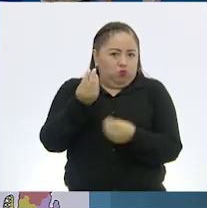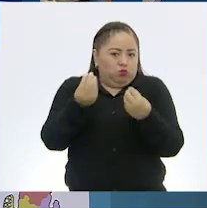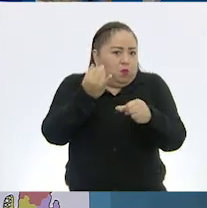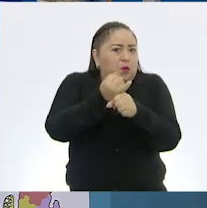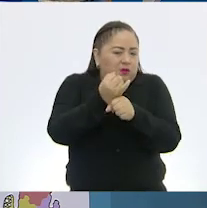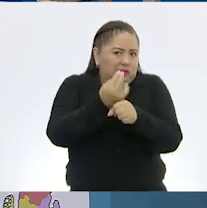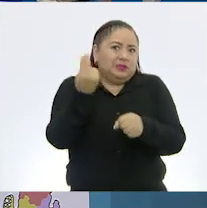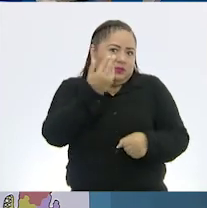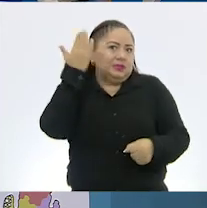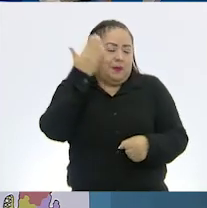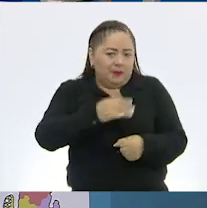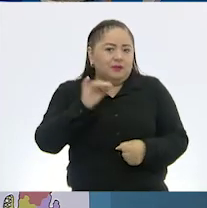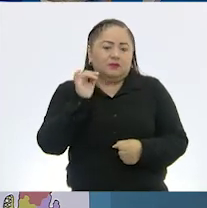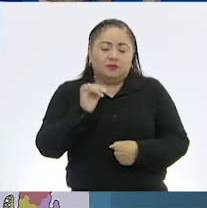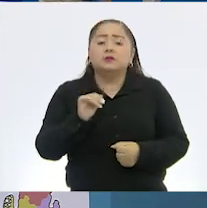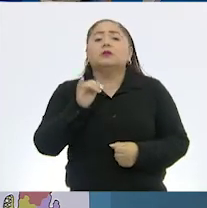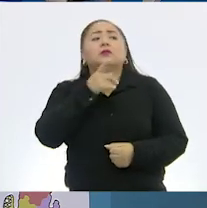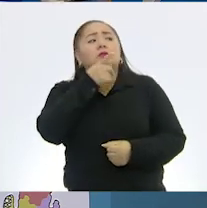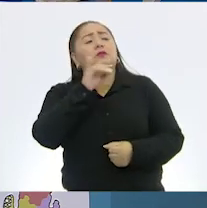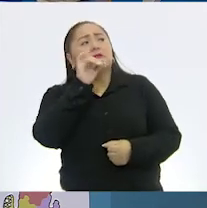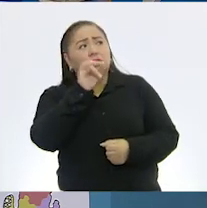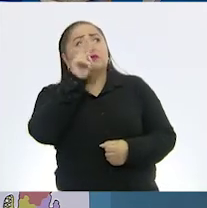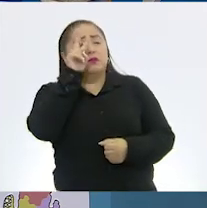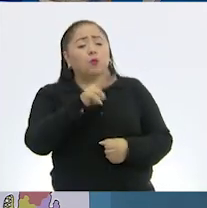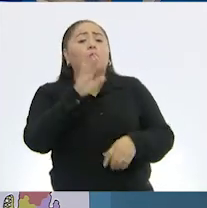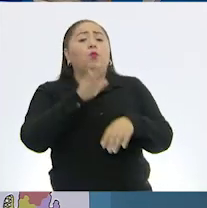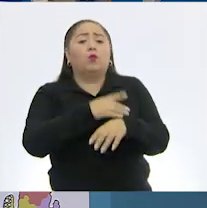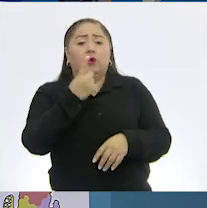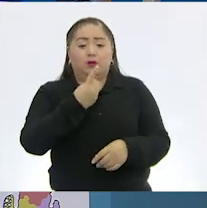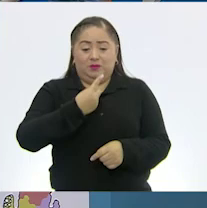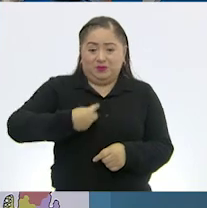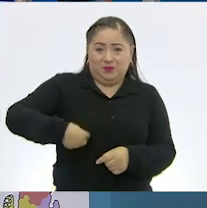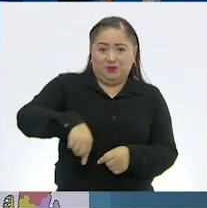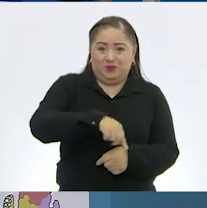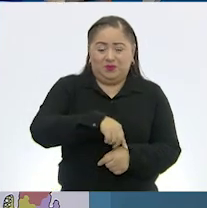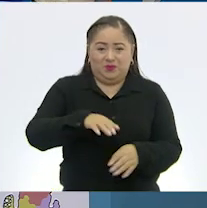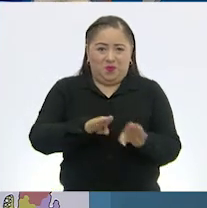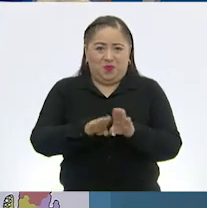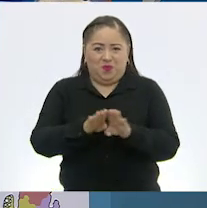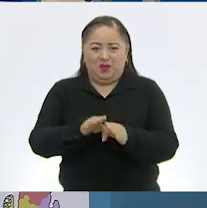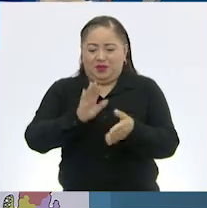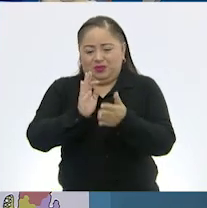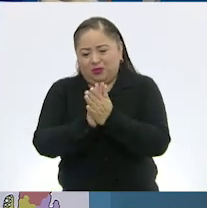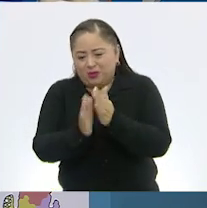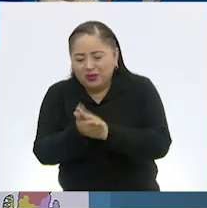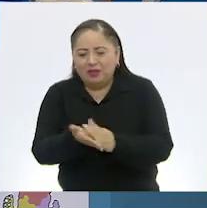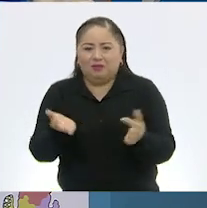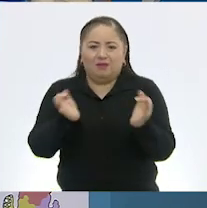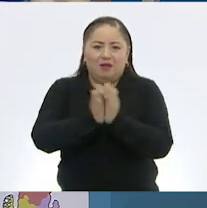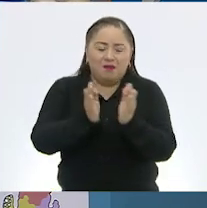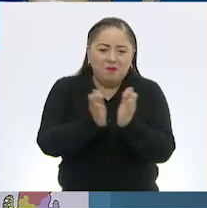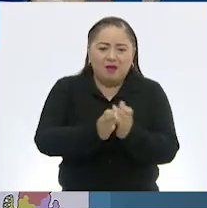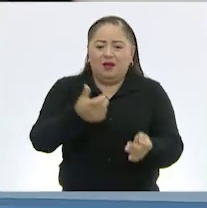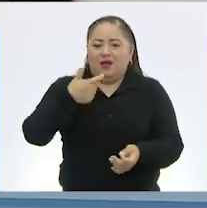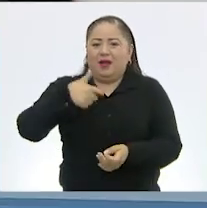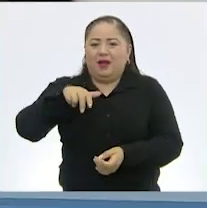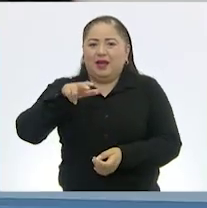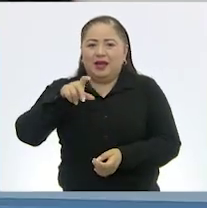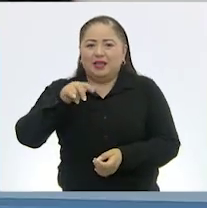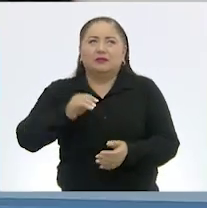investigación, ¿verdad? Sí, porque, bueno, de entrada nosotros comemos tortillas, los tamales, quelites,